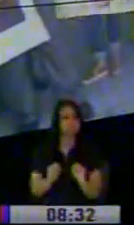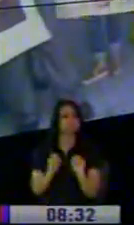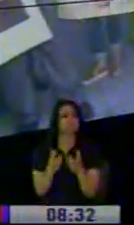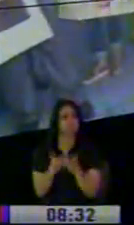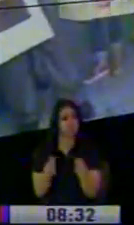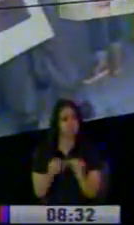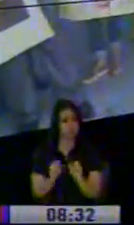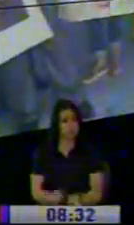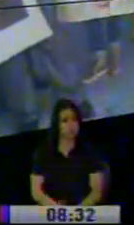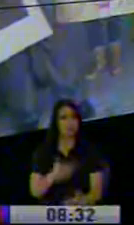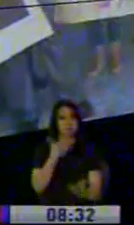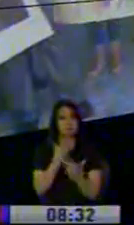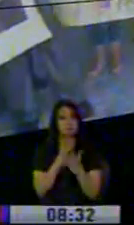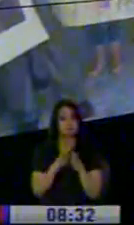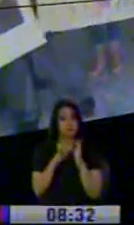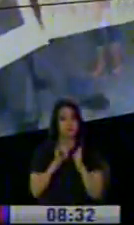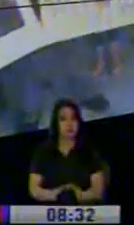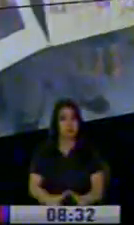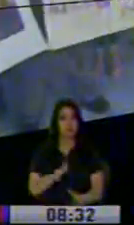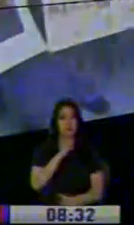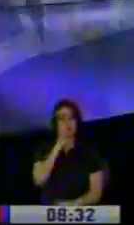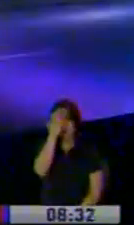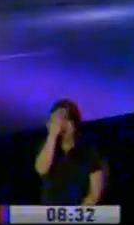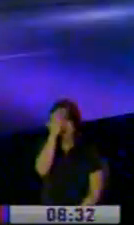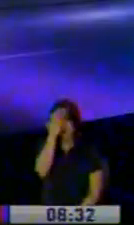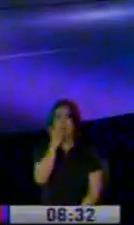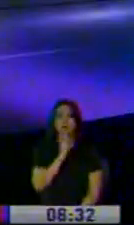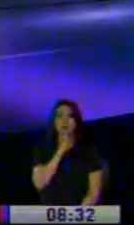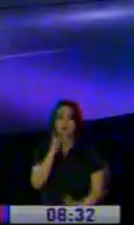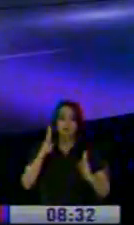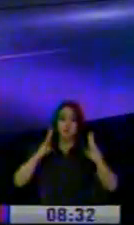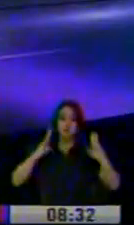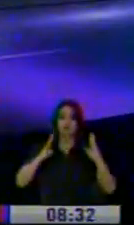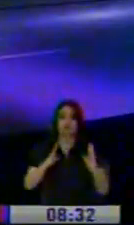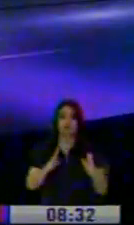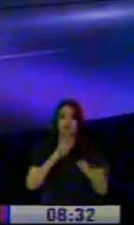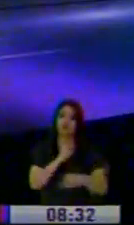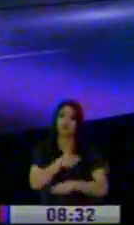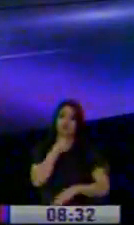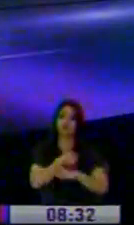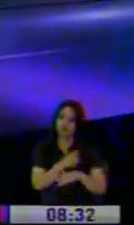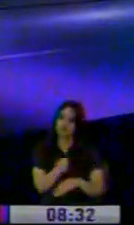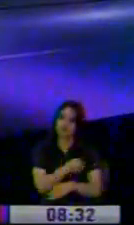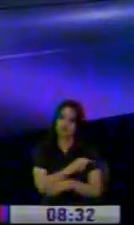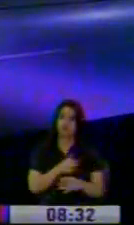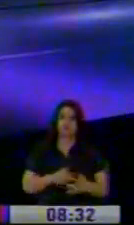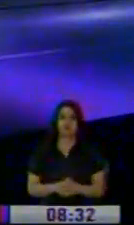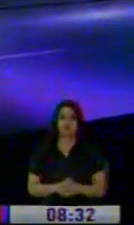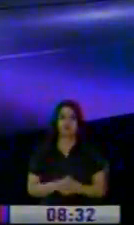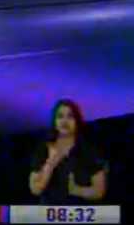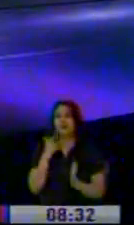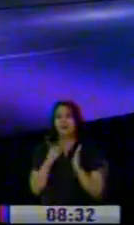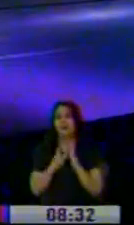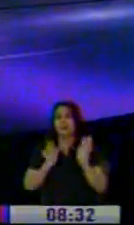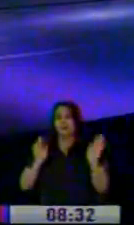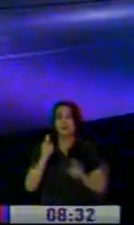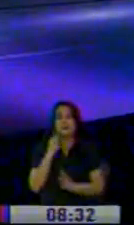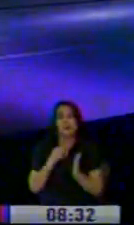mano. Gracias, Andrea Orbe, ahí preocupada como todos. Y cómo no, vean autoridades vivir. Imagínense usted,